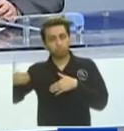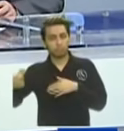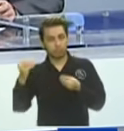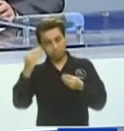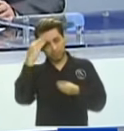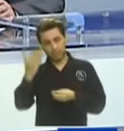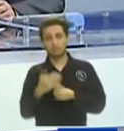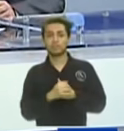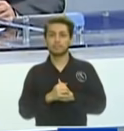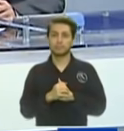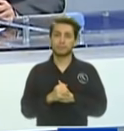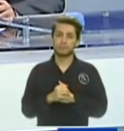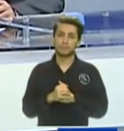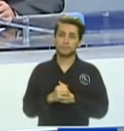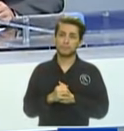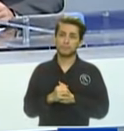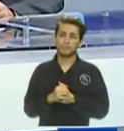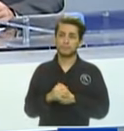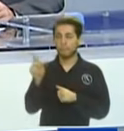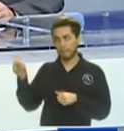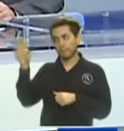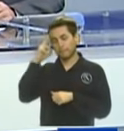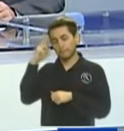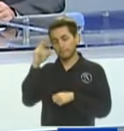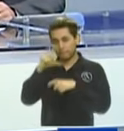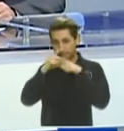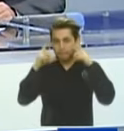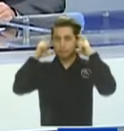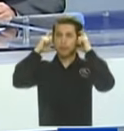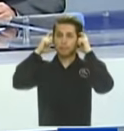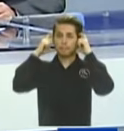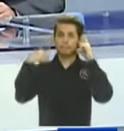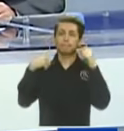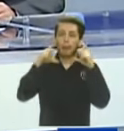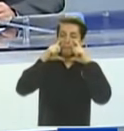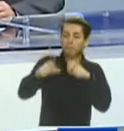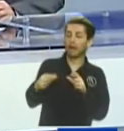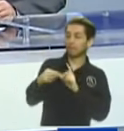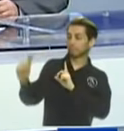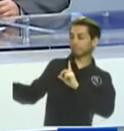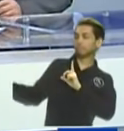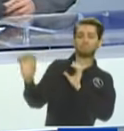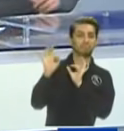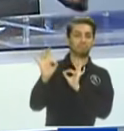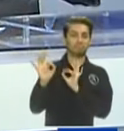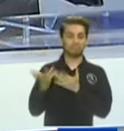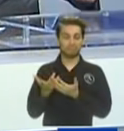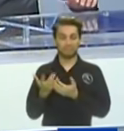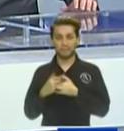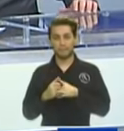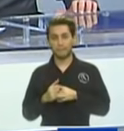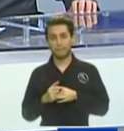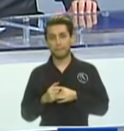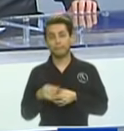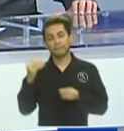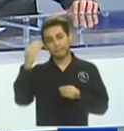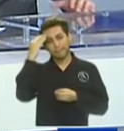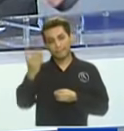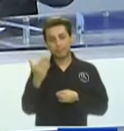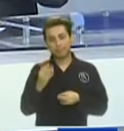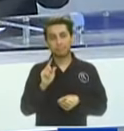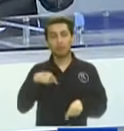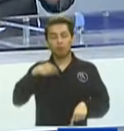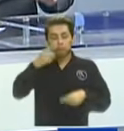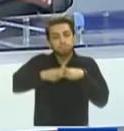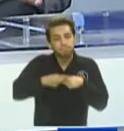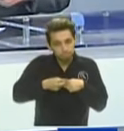recuerda? Use la mascarilla. Aquí estamos porque estamos distanciados. Muchas gracias, señor presidente. Nos vamos rápidamente a la pausa.